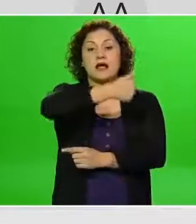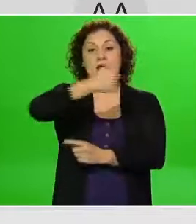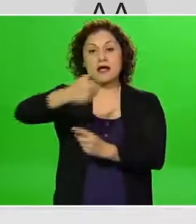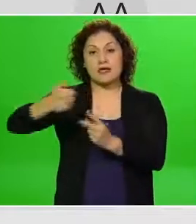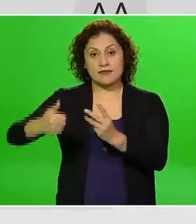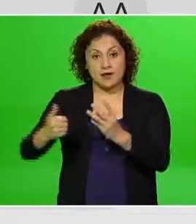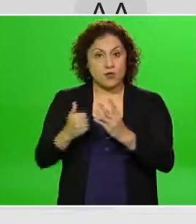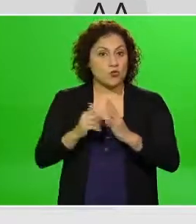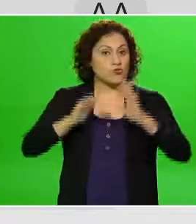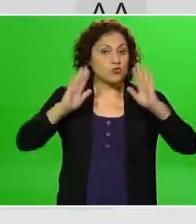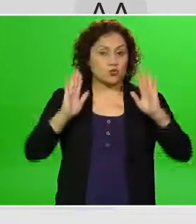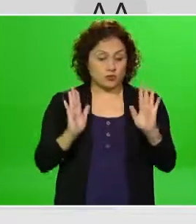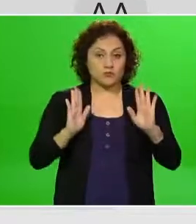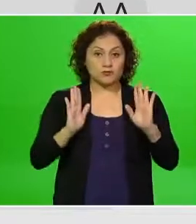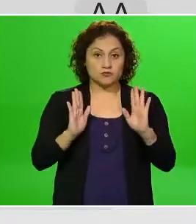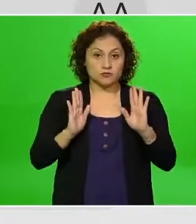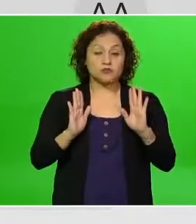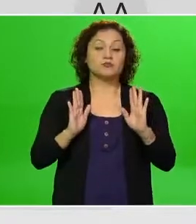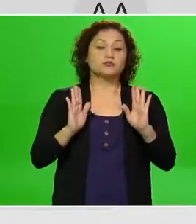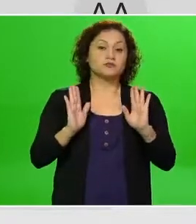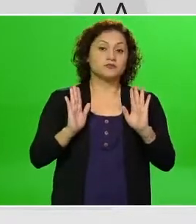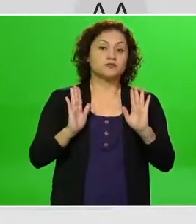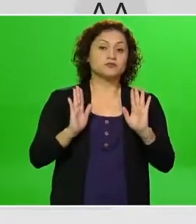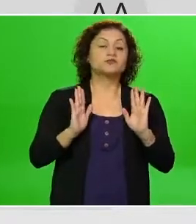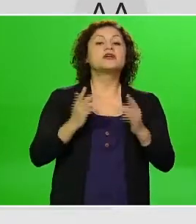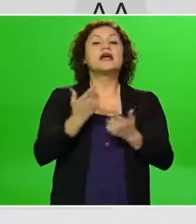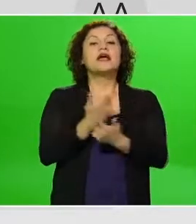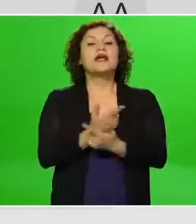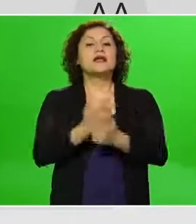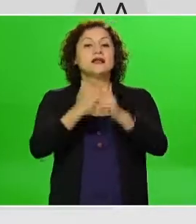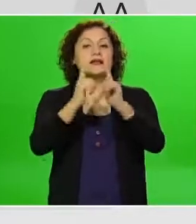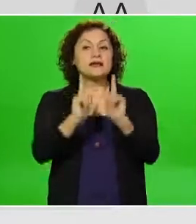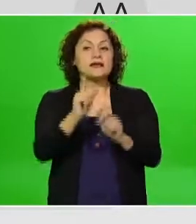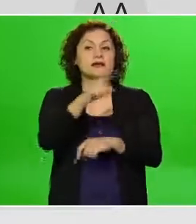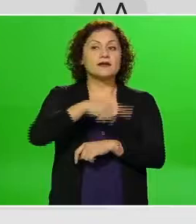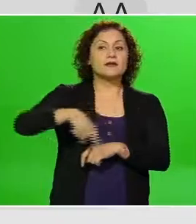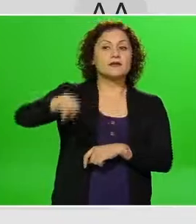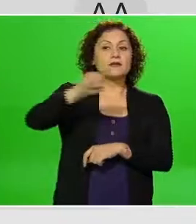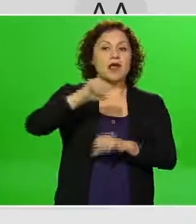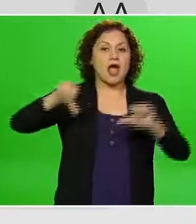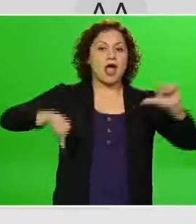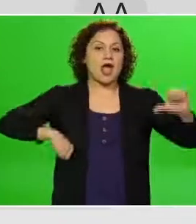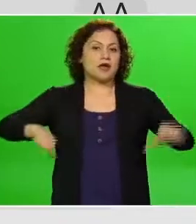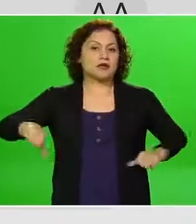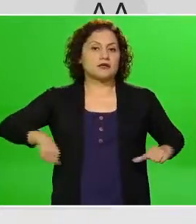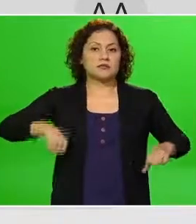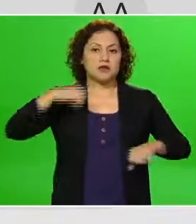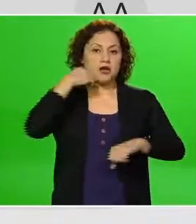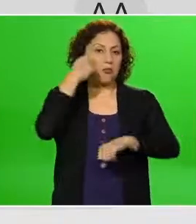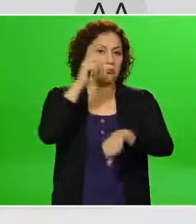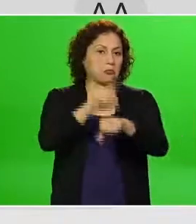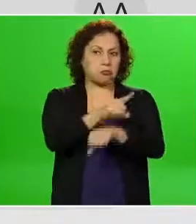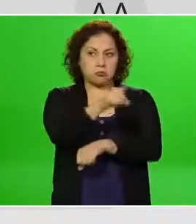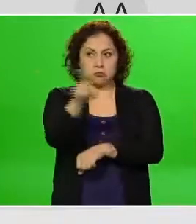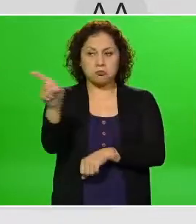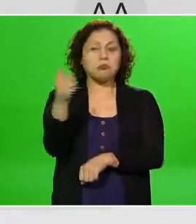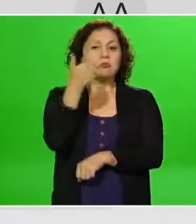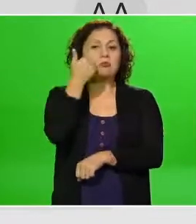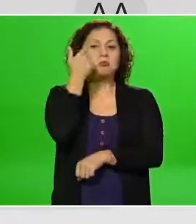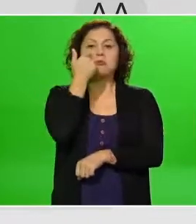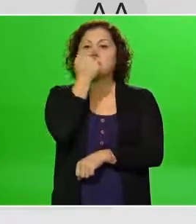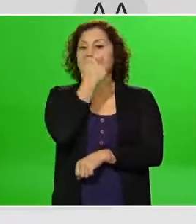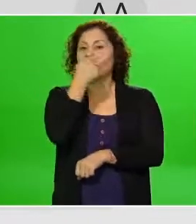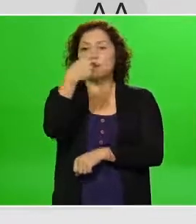que acabo de mencionar y el regreso viene a ser una actividad voluntaria que surge de cada uno de